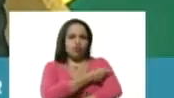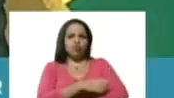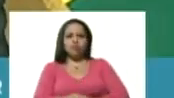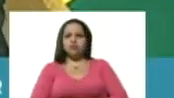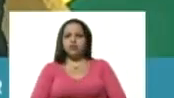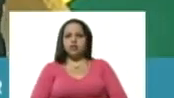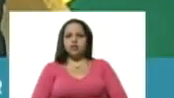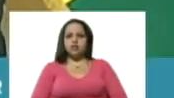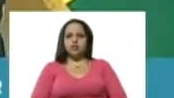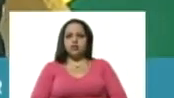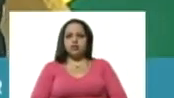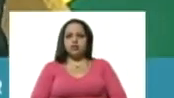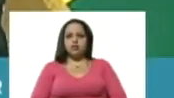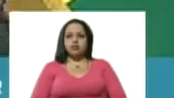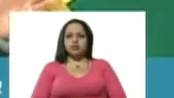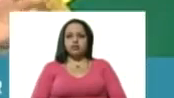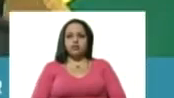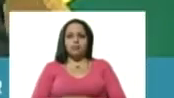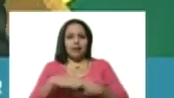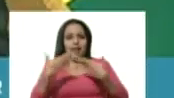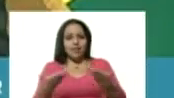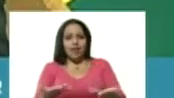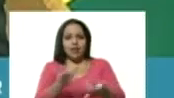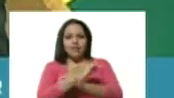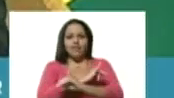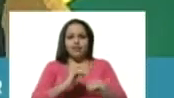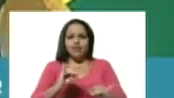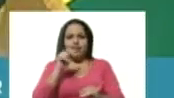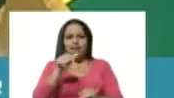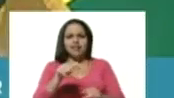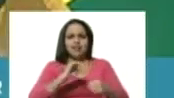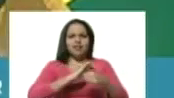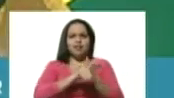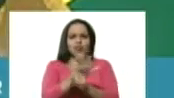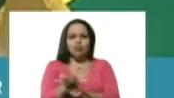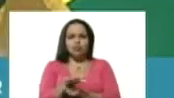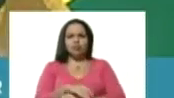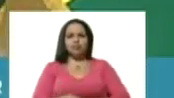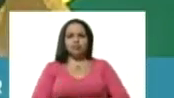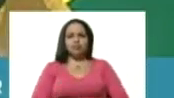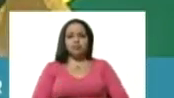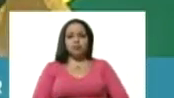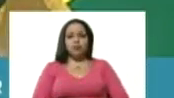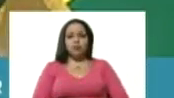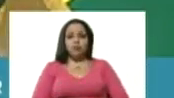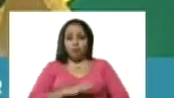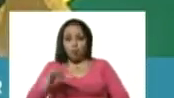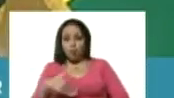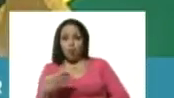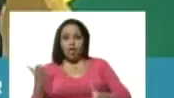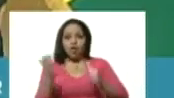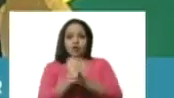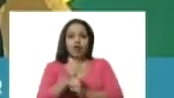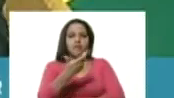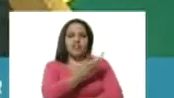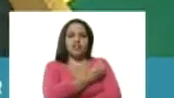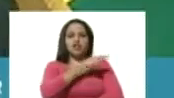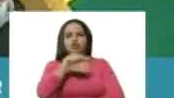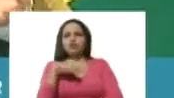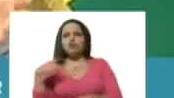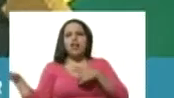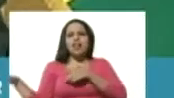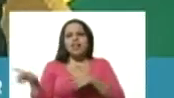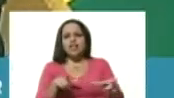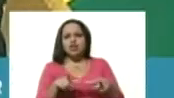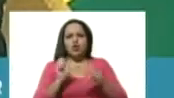para, bueno, dar ya fin con esta pandemia. Cuando ello surja, nosotros estaremos listos, prestos, con